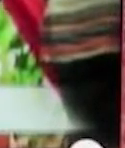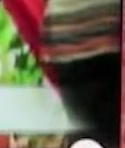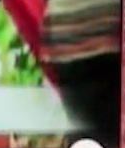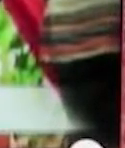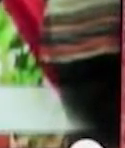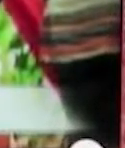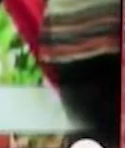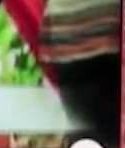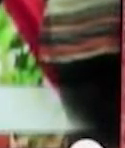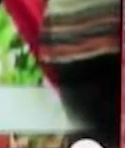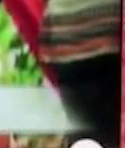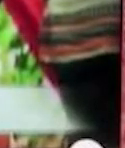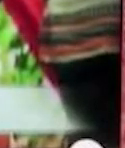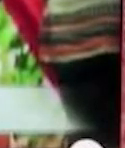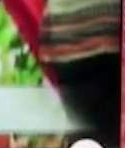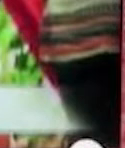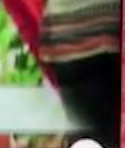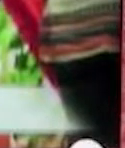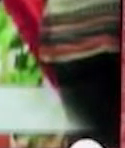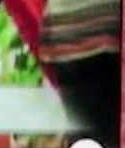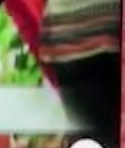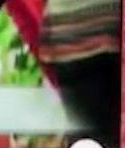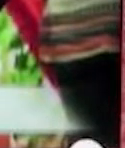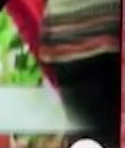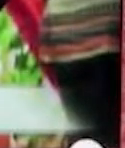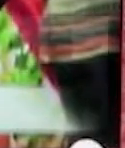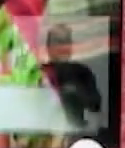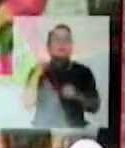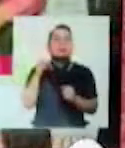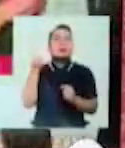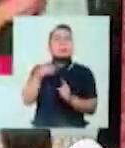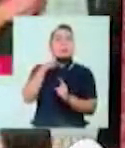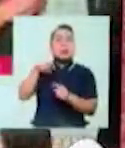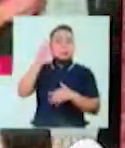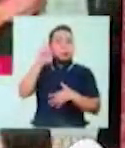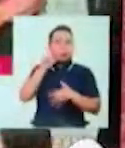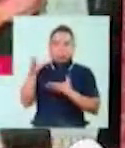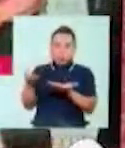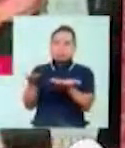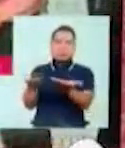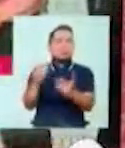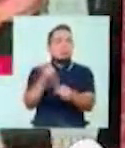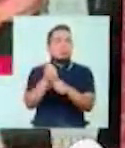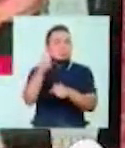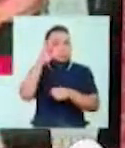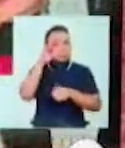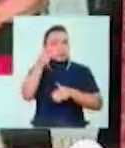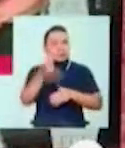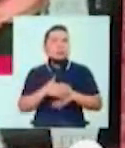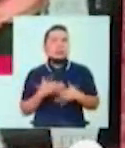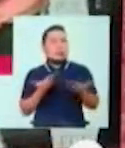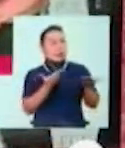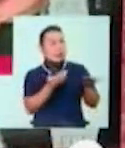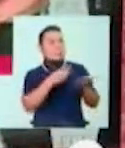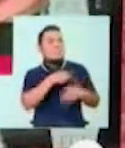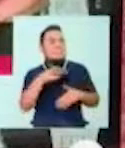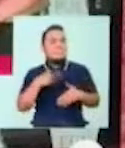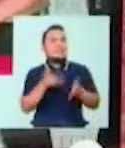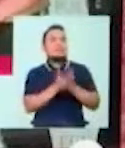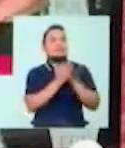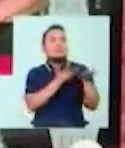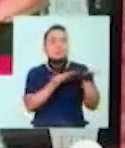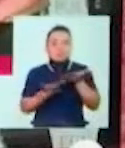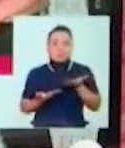política pública. Y se lo han puesto a Castillo para que sea una especie de comisario,